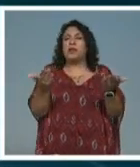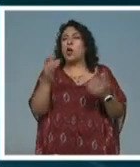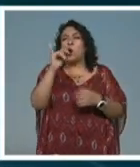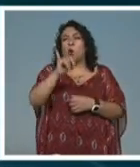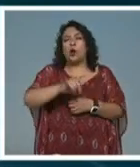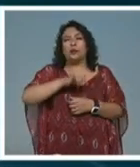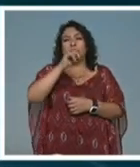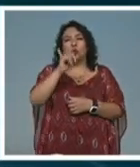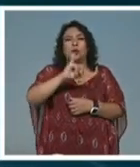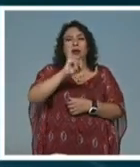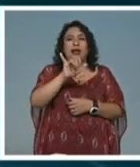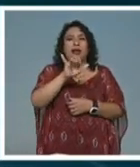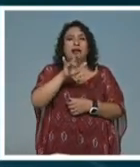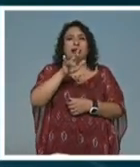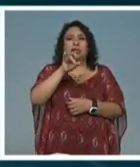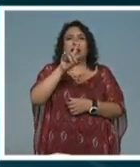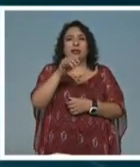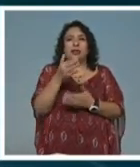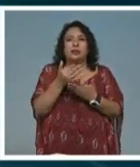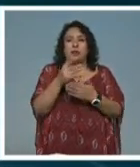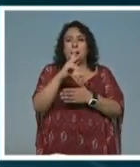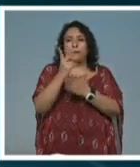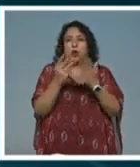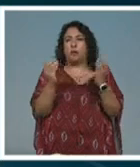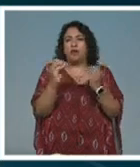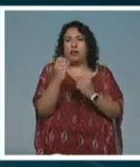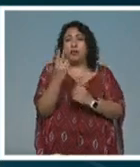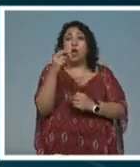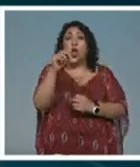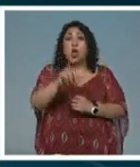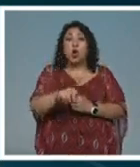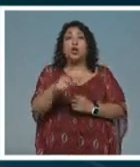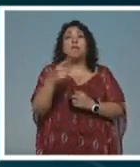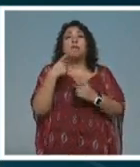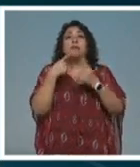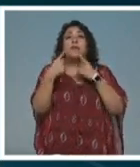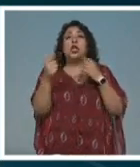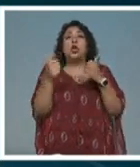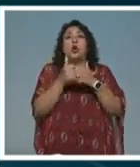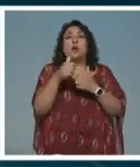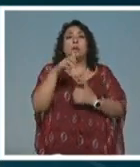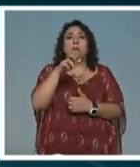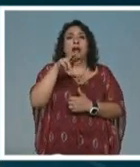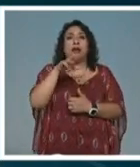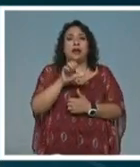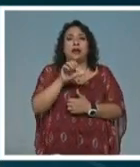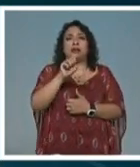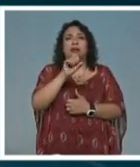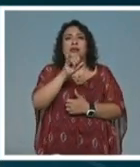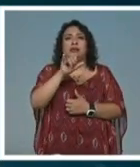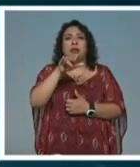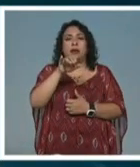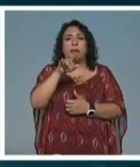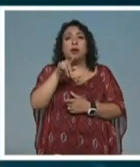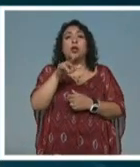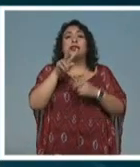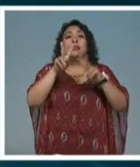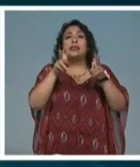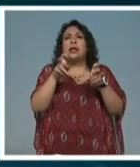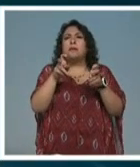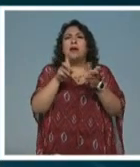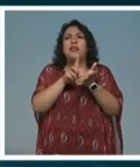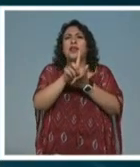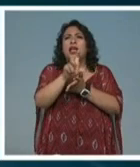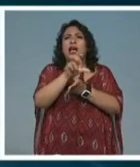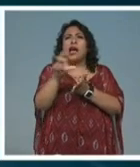cada jueves, Jacaranda Correa nos espera en Debate 22. Hoy va a conversar con María Silvia Emanuel y sobre el derecho